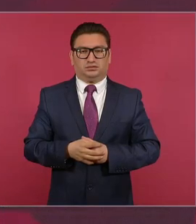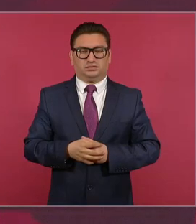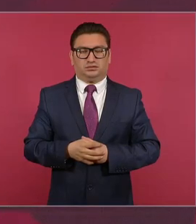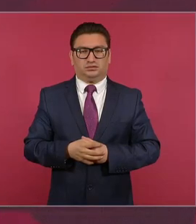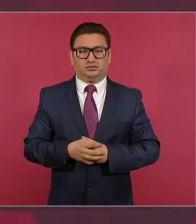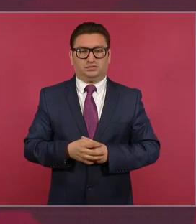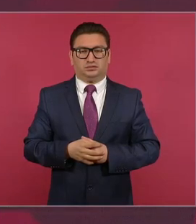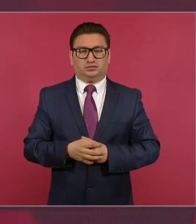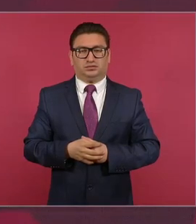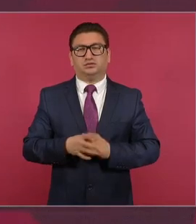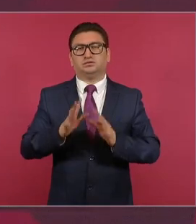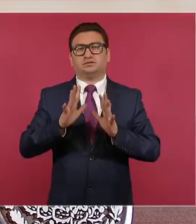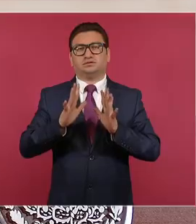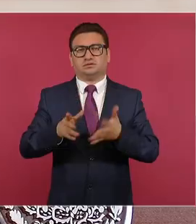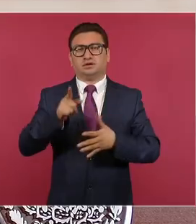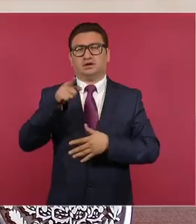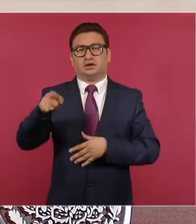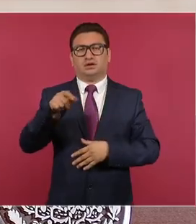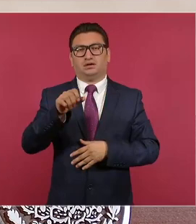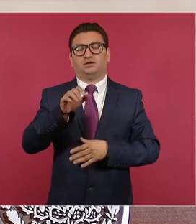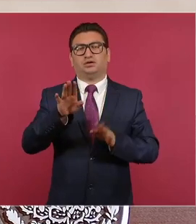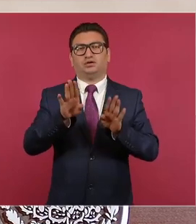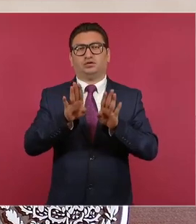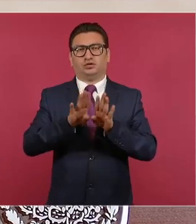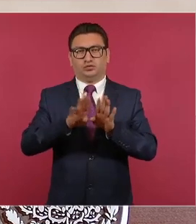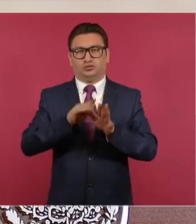es el servicio secreto